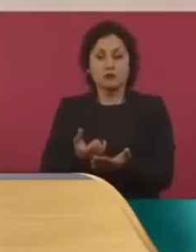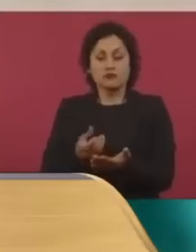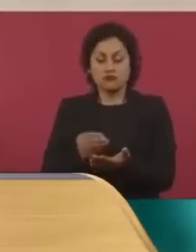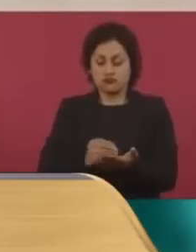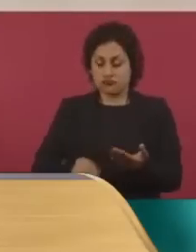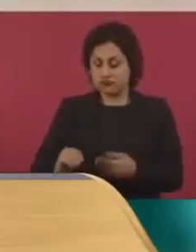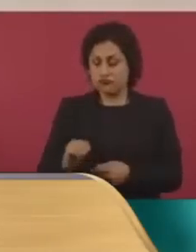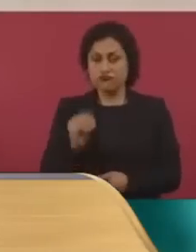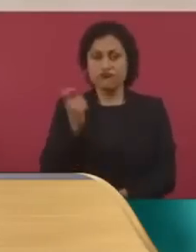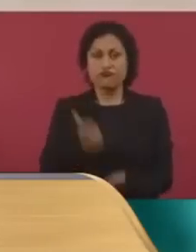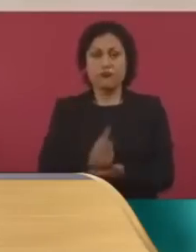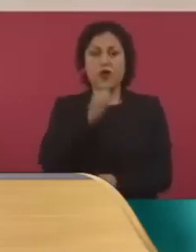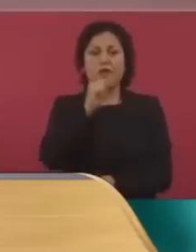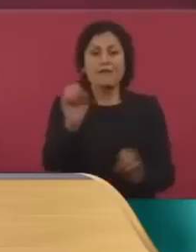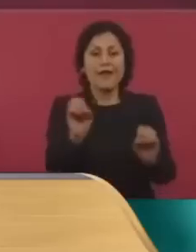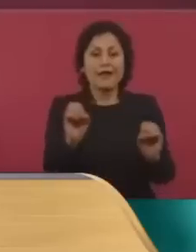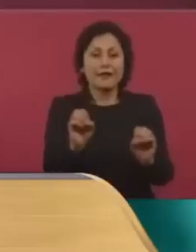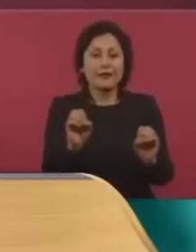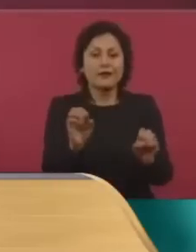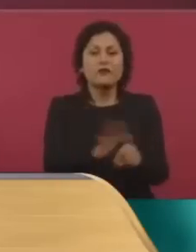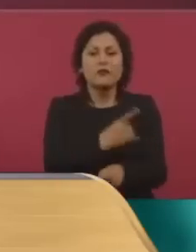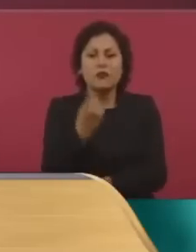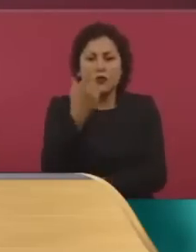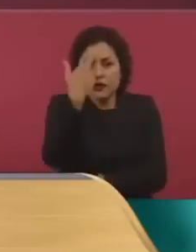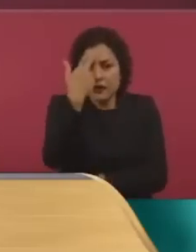Pero esto porque había complicidad